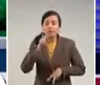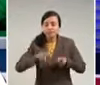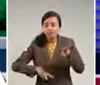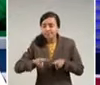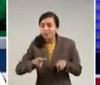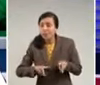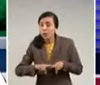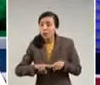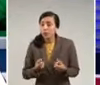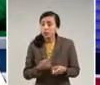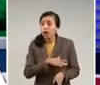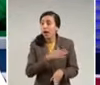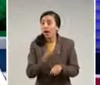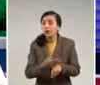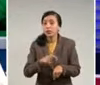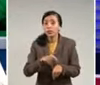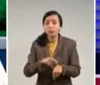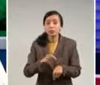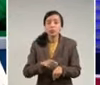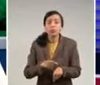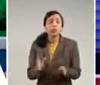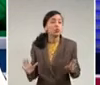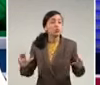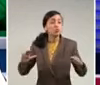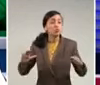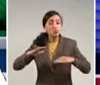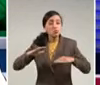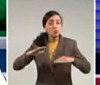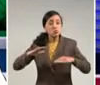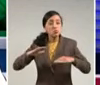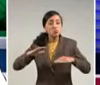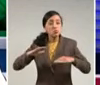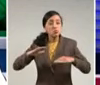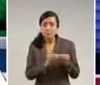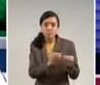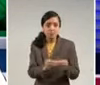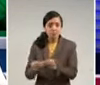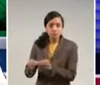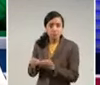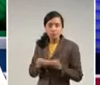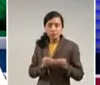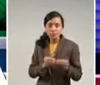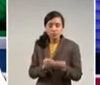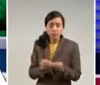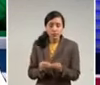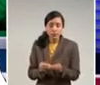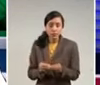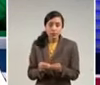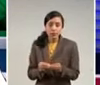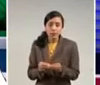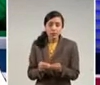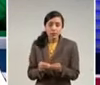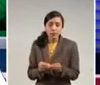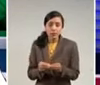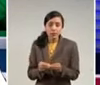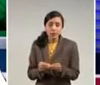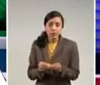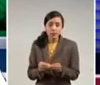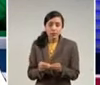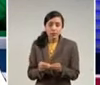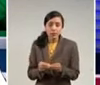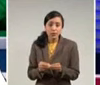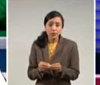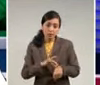ahora no hemos tenido contagios en las personas que por determinadas razones han estado en